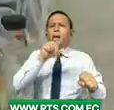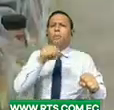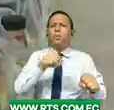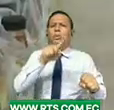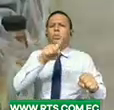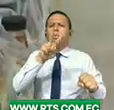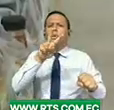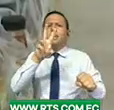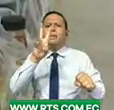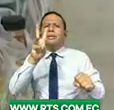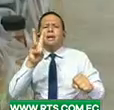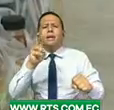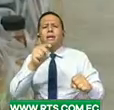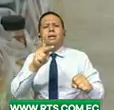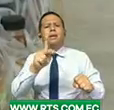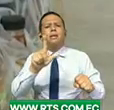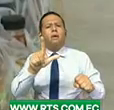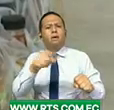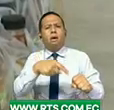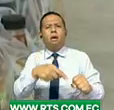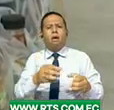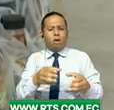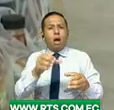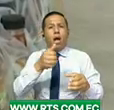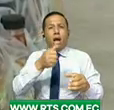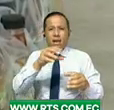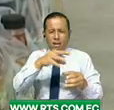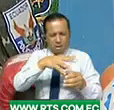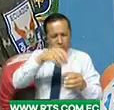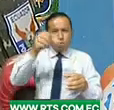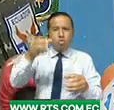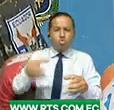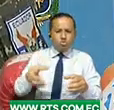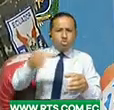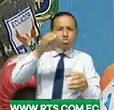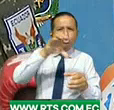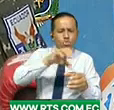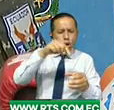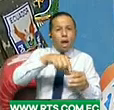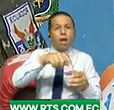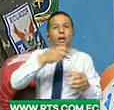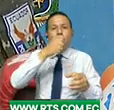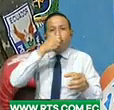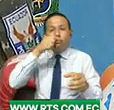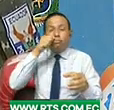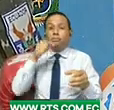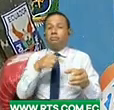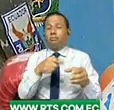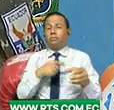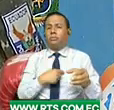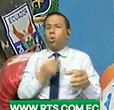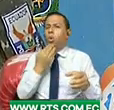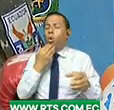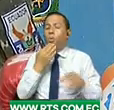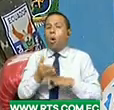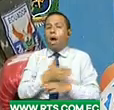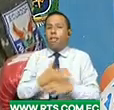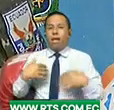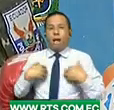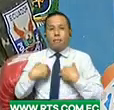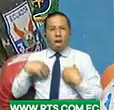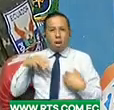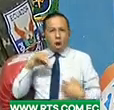cocaína en estado líquido la sustancia fue hallada tras la alerta de un canal de nombres no